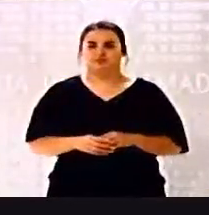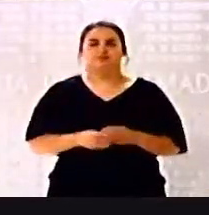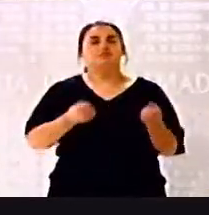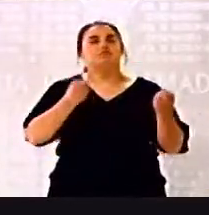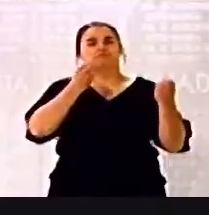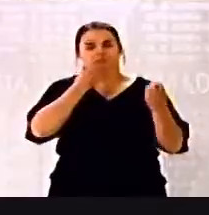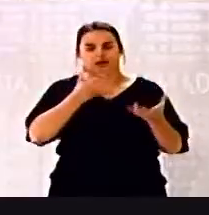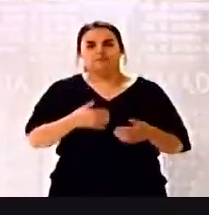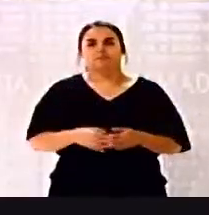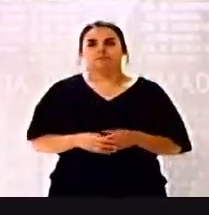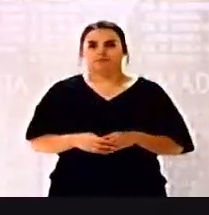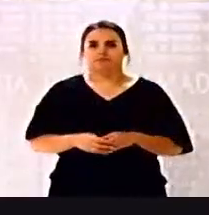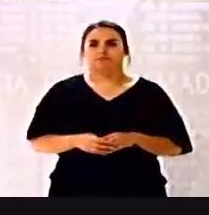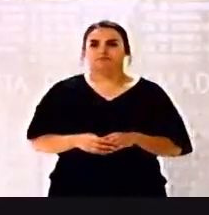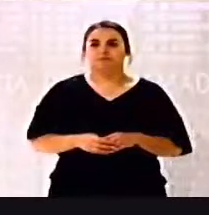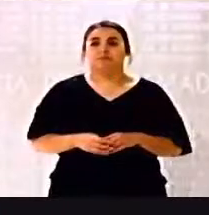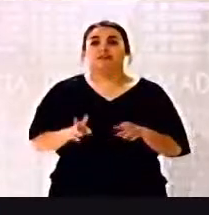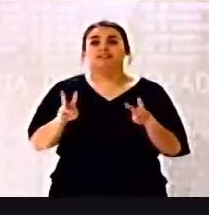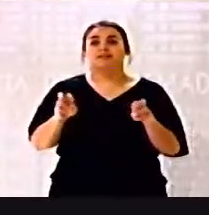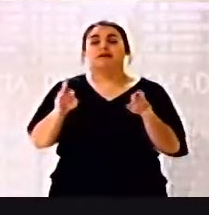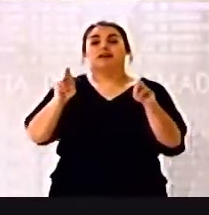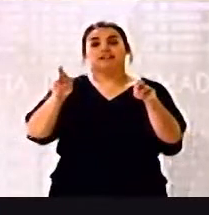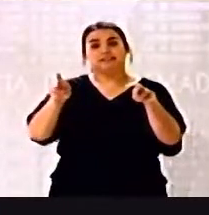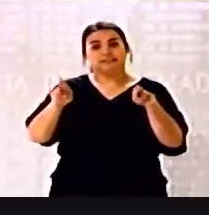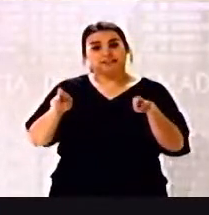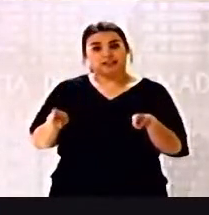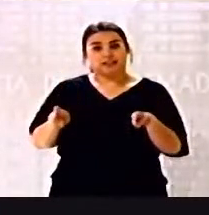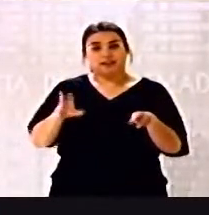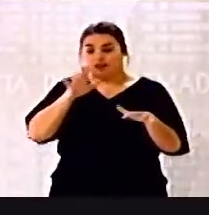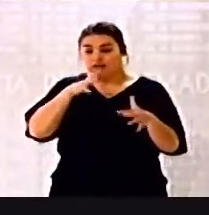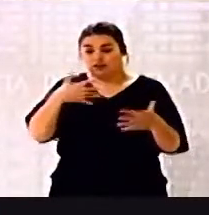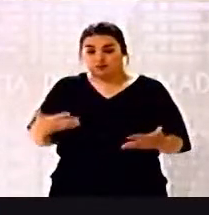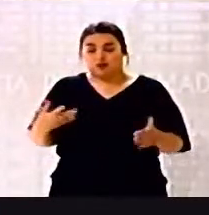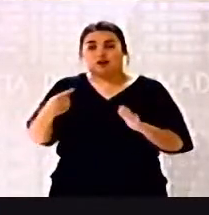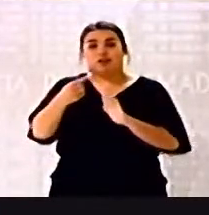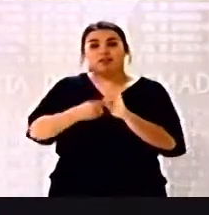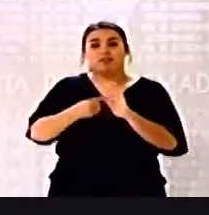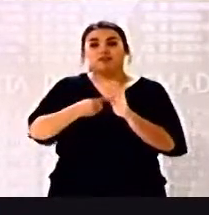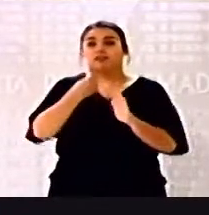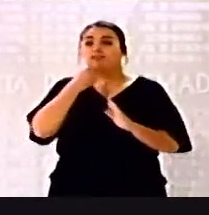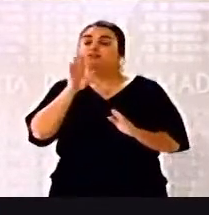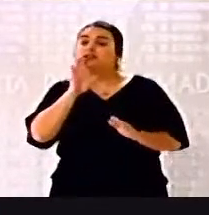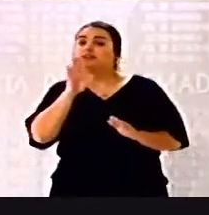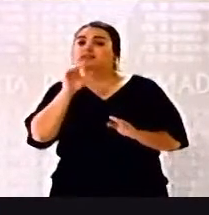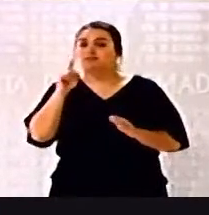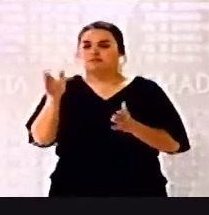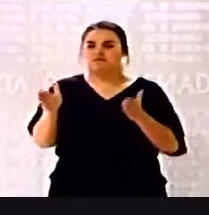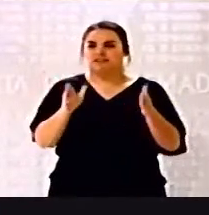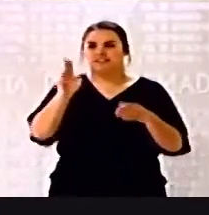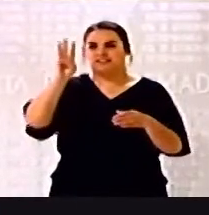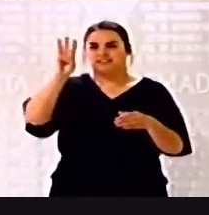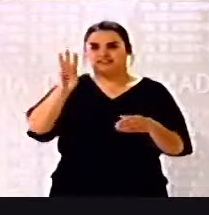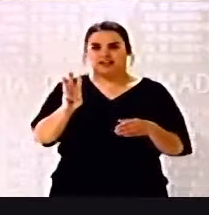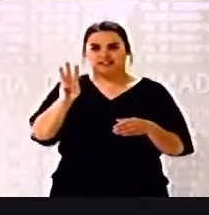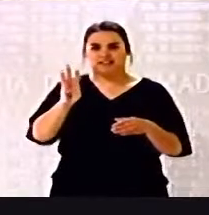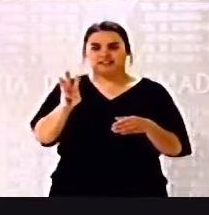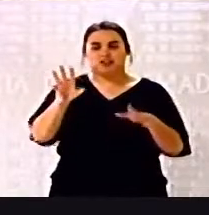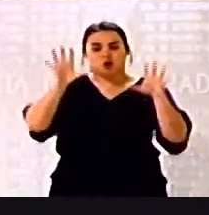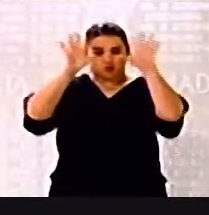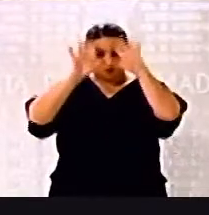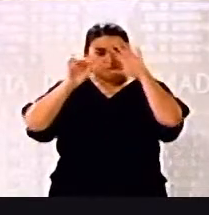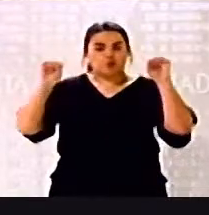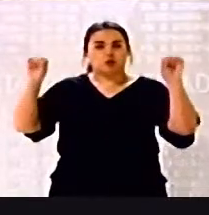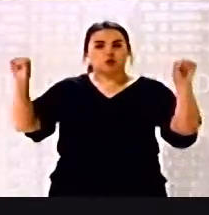Bien, sobre las residencias, a día de hoy, con los datos que ha mencionado y entrando en la fase 3 del protocolo